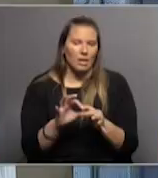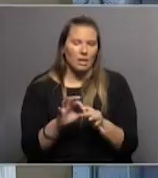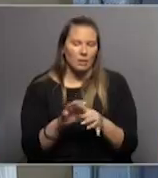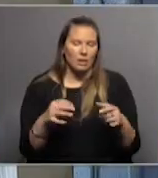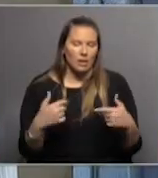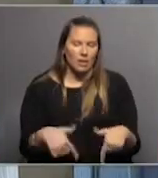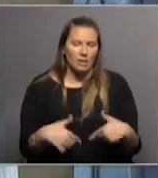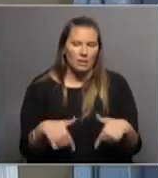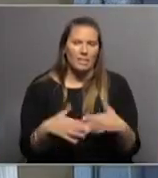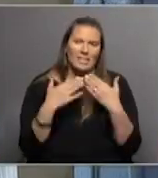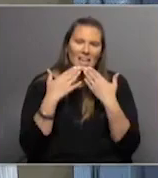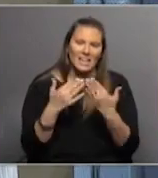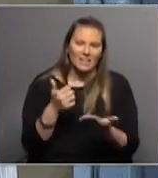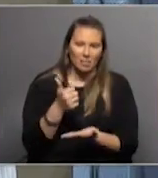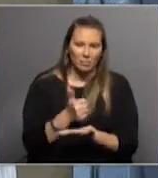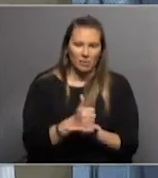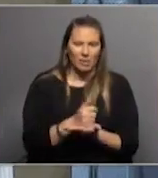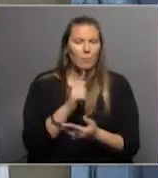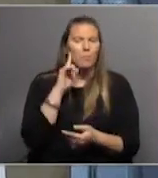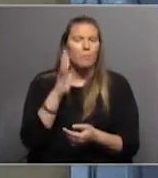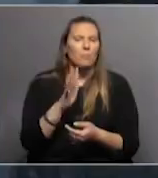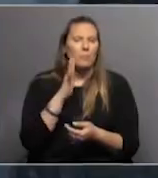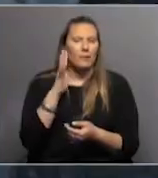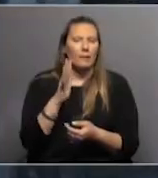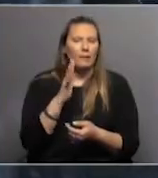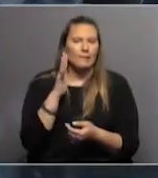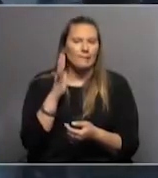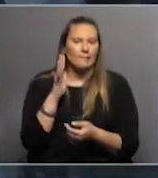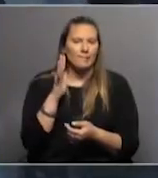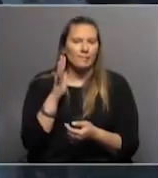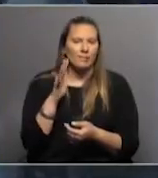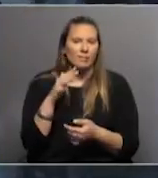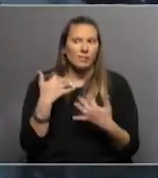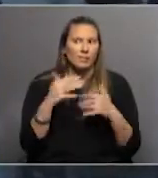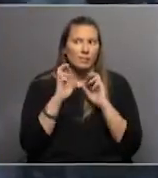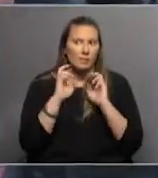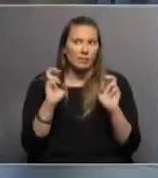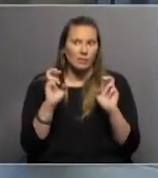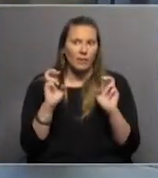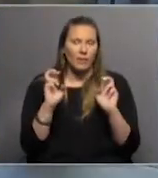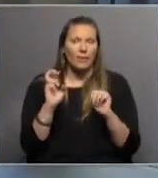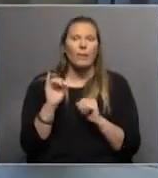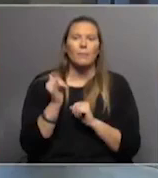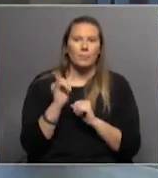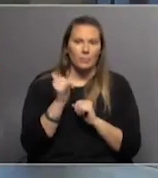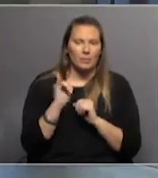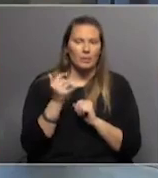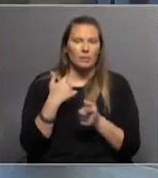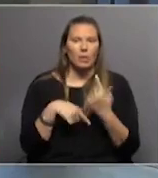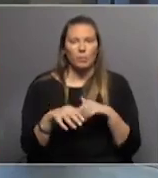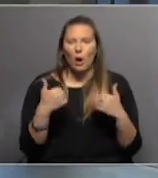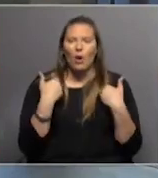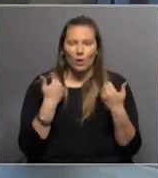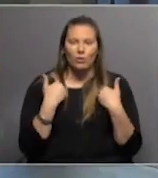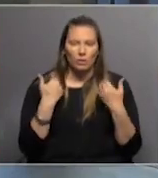por estar acá, muy bienvenido. Me imagino que bastante estresado. Pero estamos